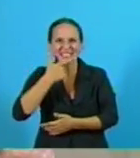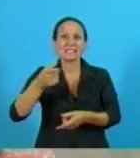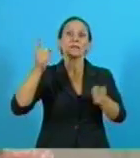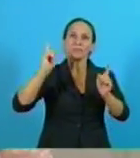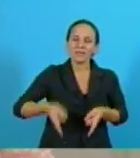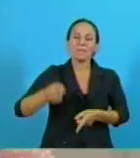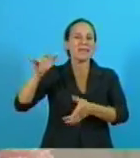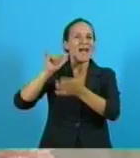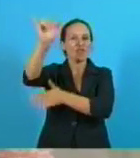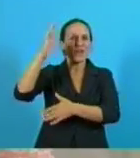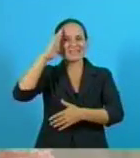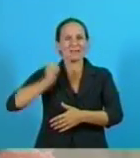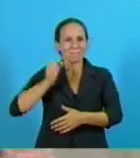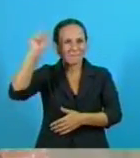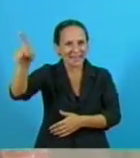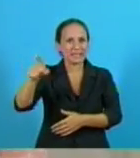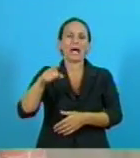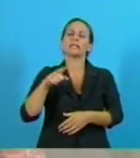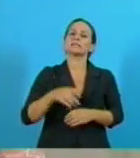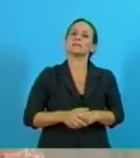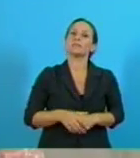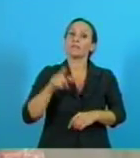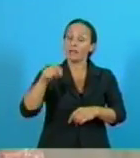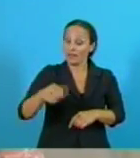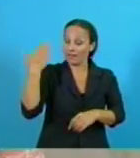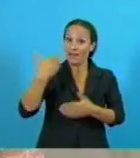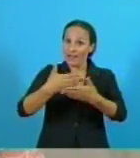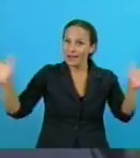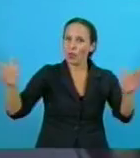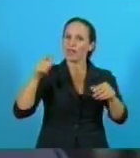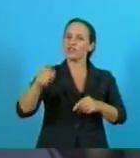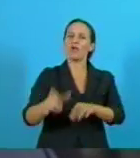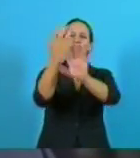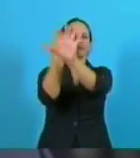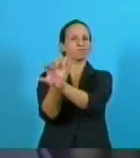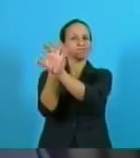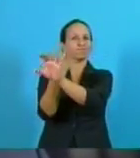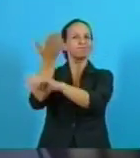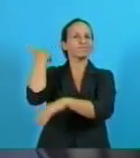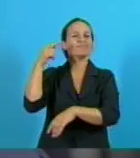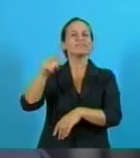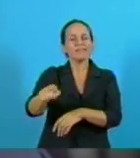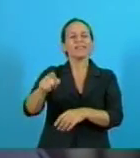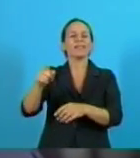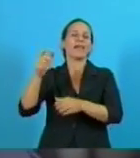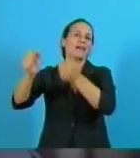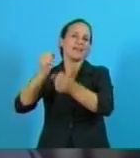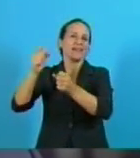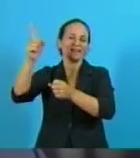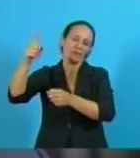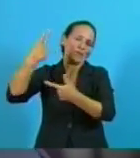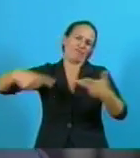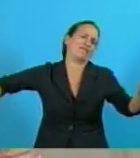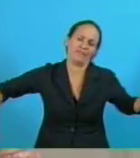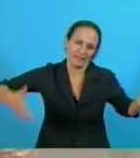de puertas para los aviones Hércules. La inauguración que hice por teleconferencia de la fábrica de explosivos Hachal, en fin. Fuerzas